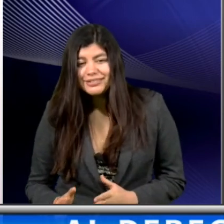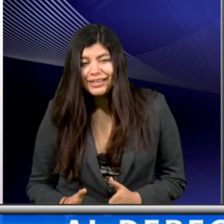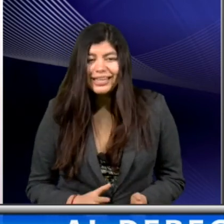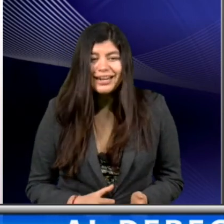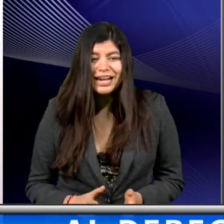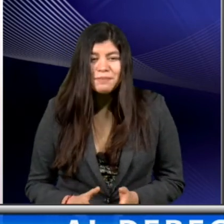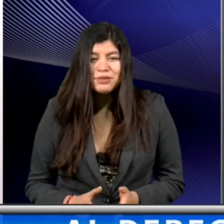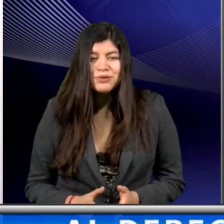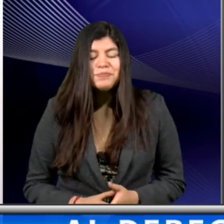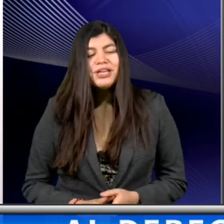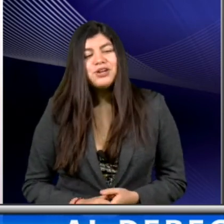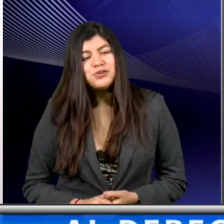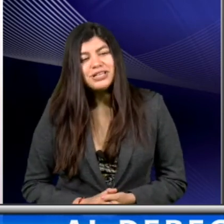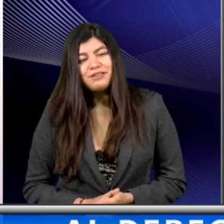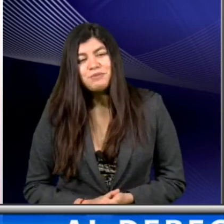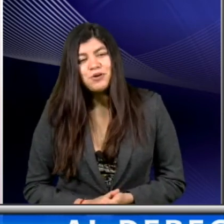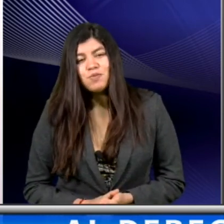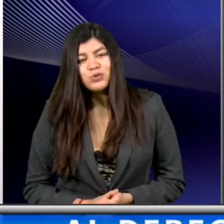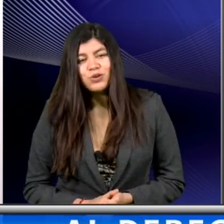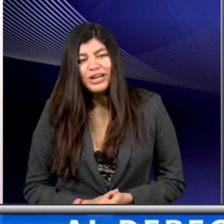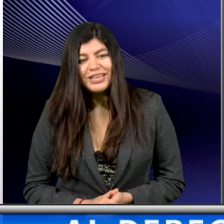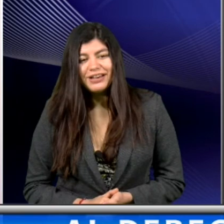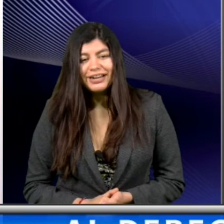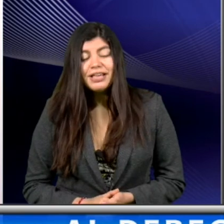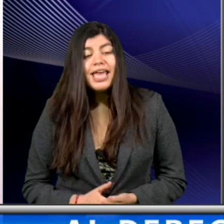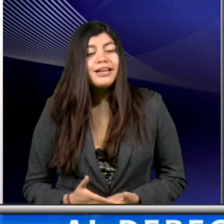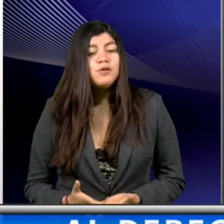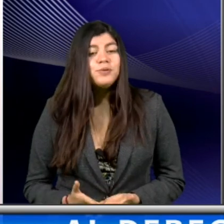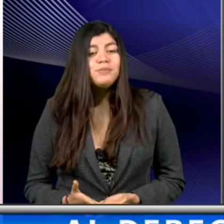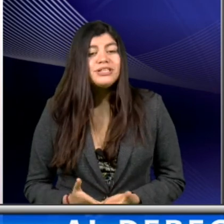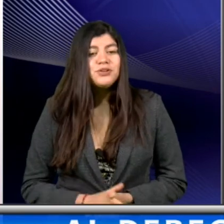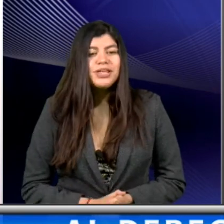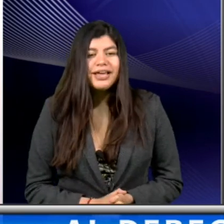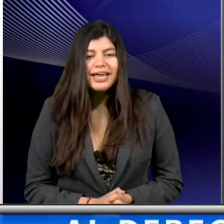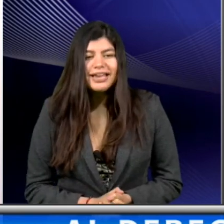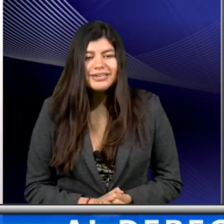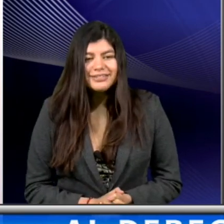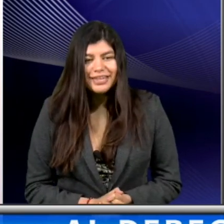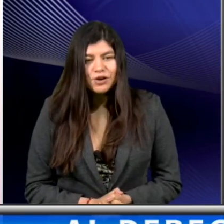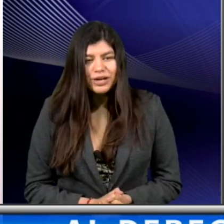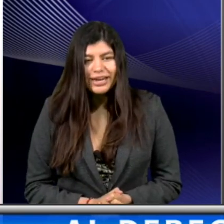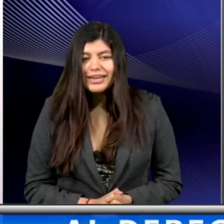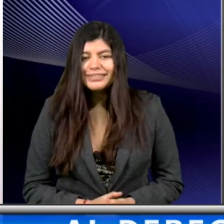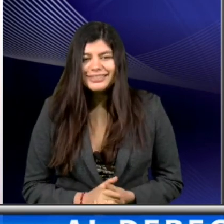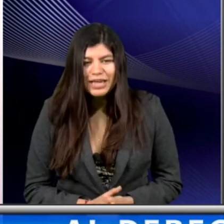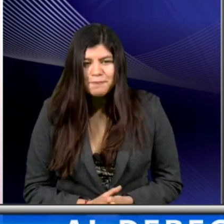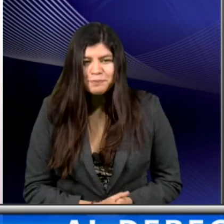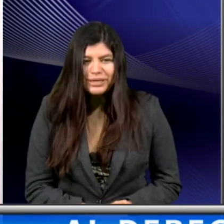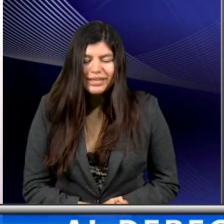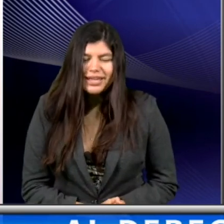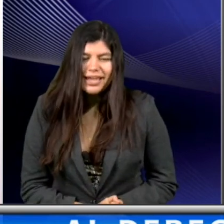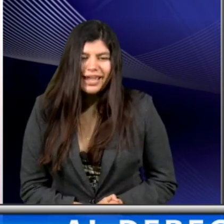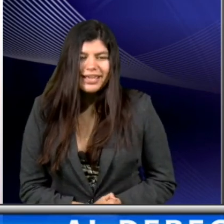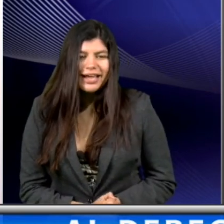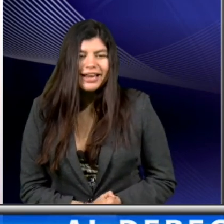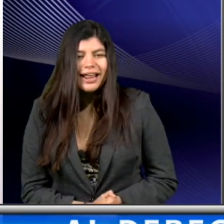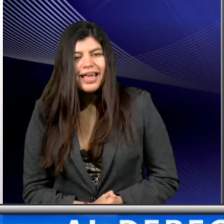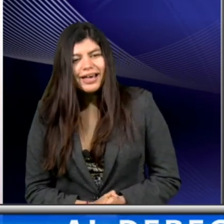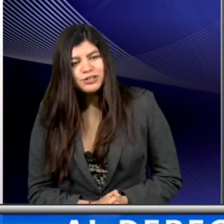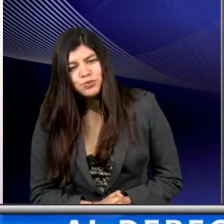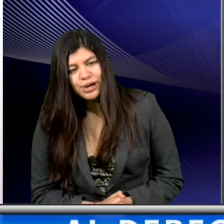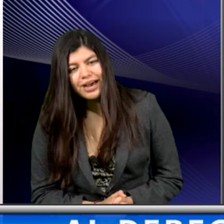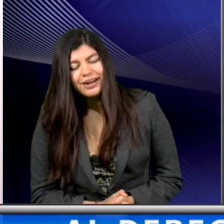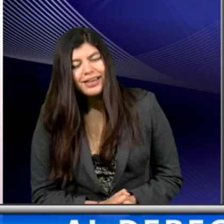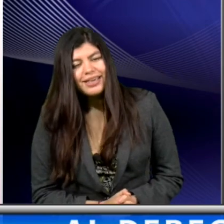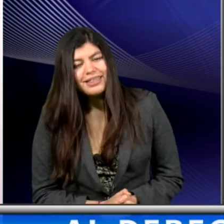que avanza tan rápido, no sabemos cómo sobrellevar. El compromiso de Canal 5 Linares siempre es llegar